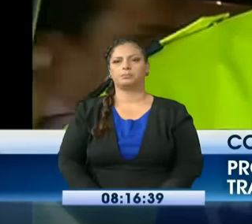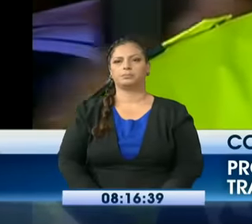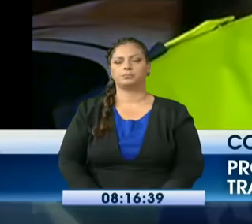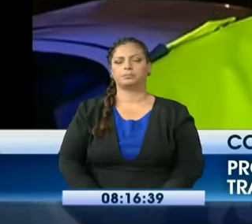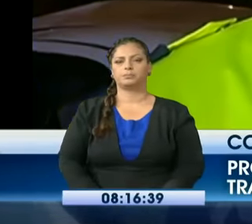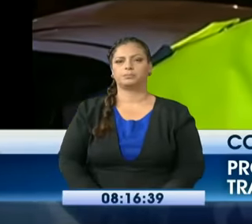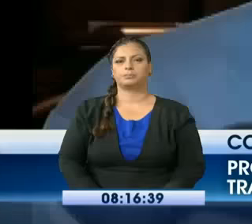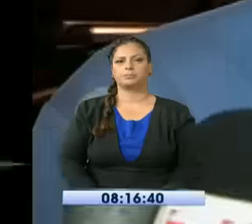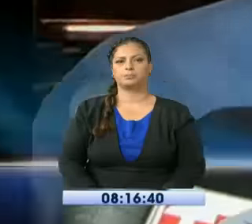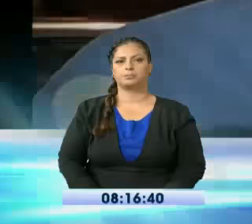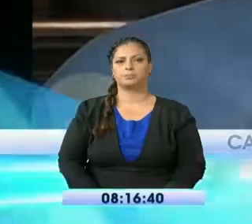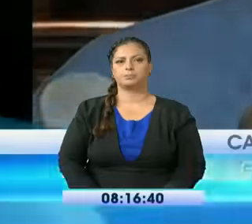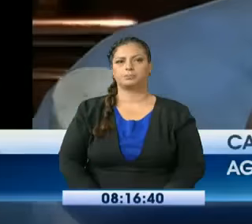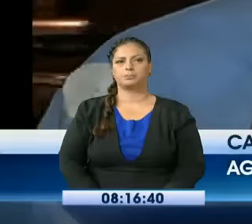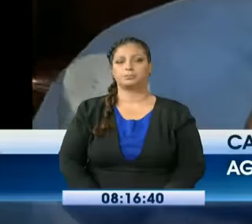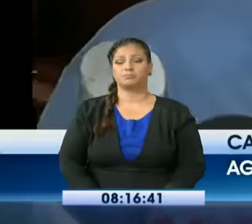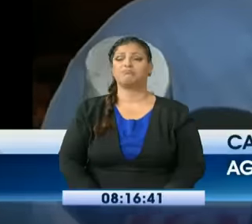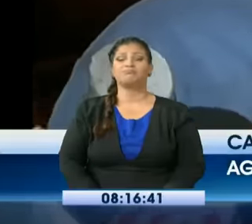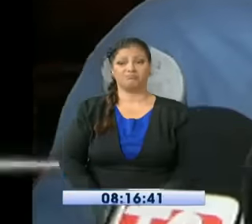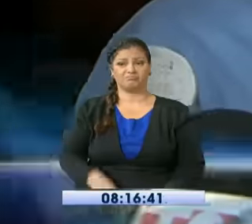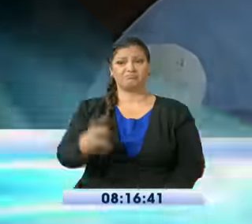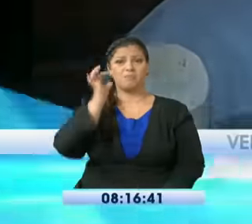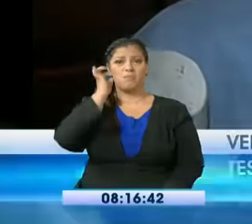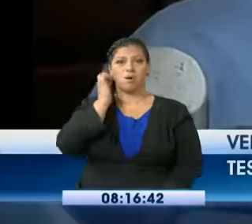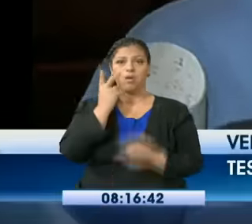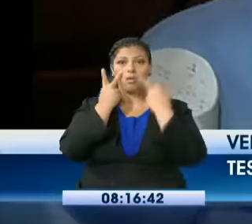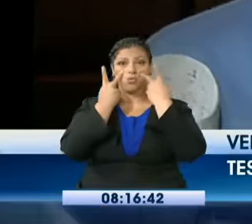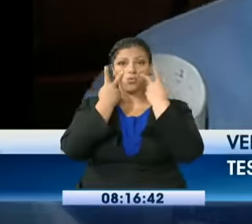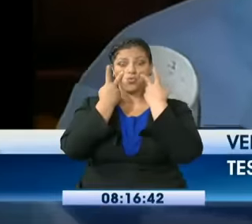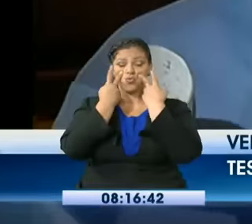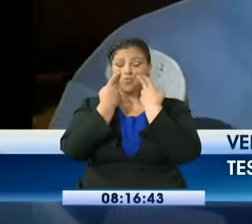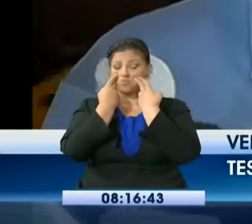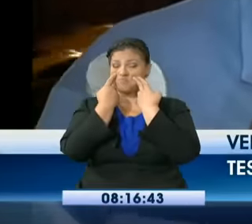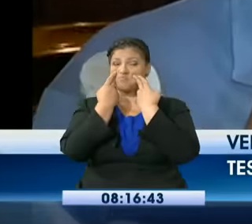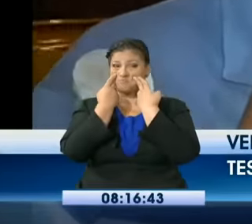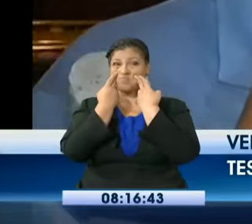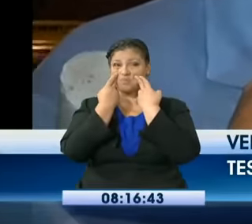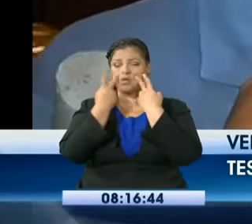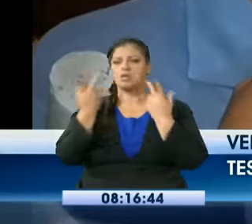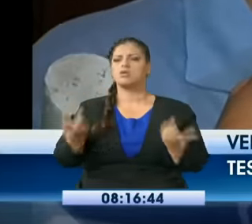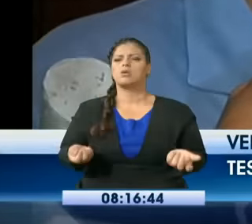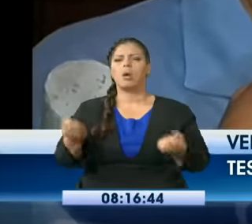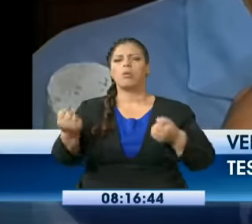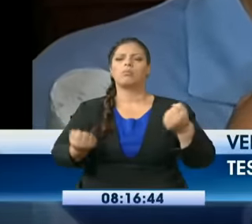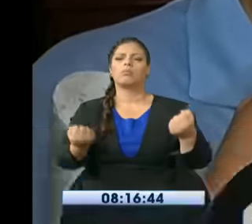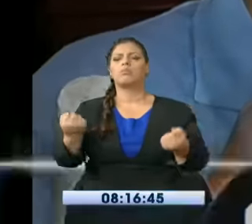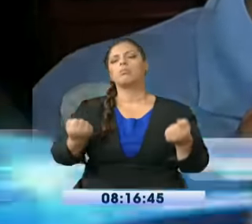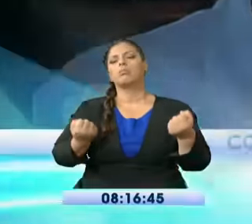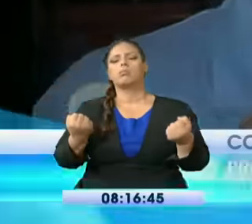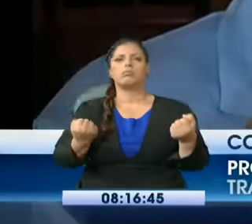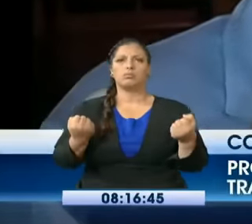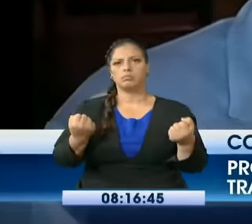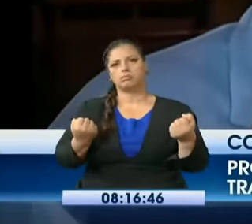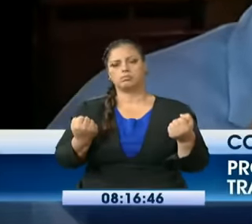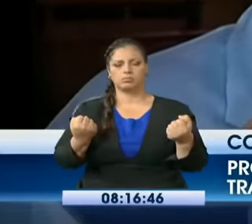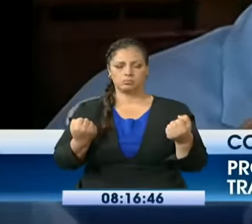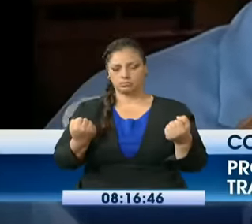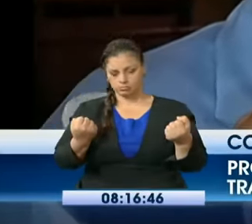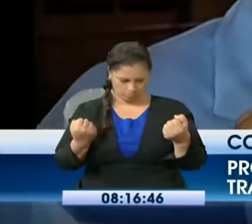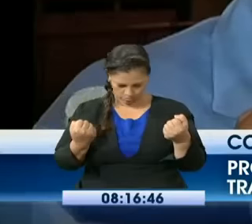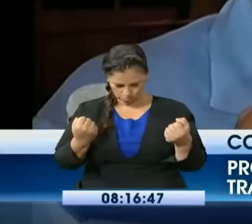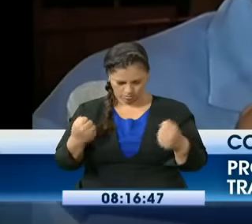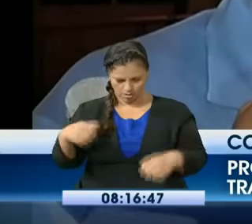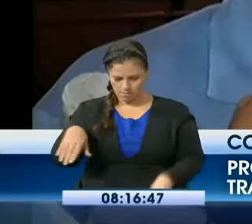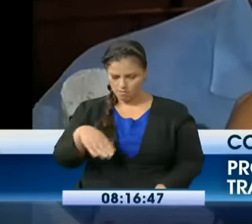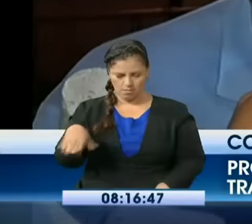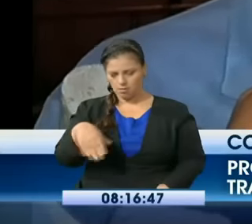y daño al bien público. Se ha quedado dormido porque desde allá se ha pegado una baranda y se ha dado de campana. Y ahí